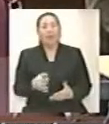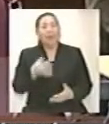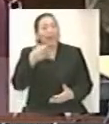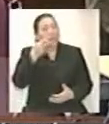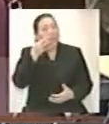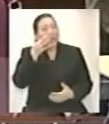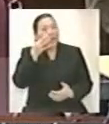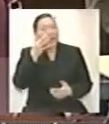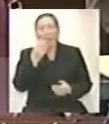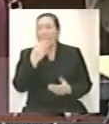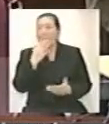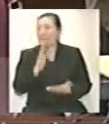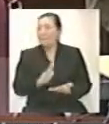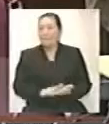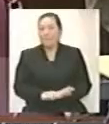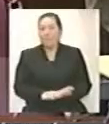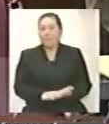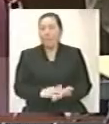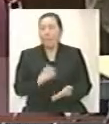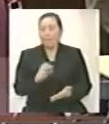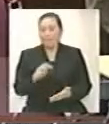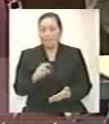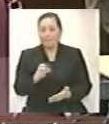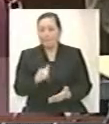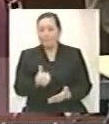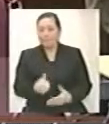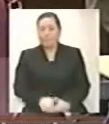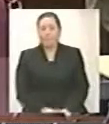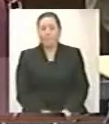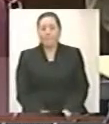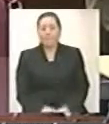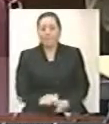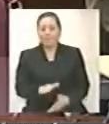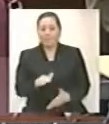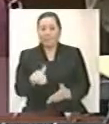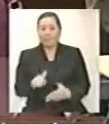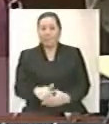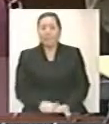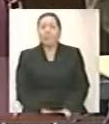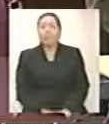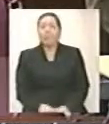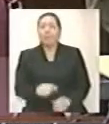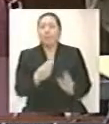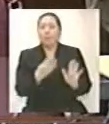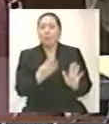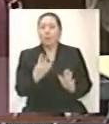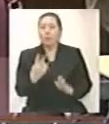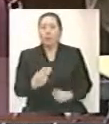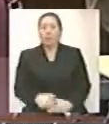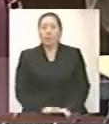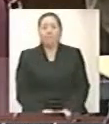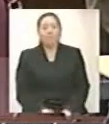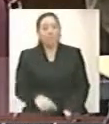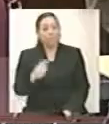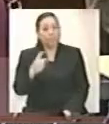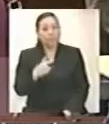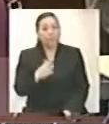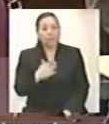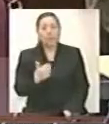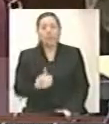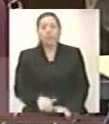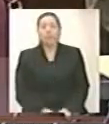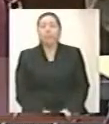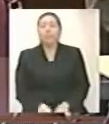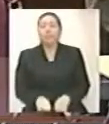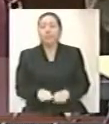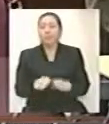del BCR por el mal uso de los dólares MUG, entre otras. 4. 1992. Se instala la dictadura fujimorista el 5 de abril.